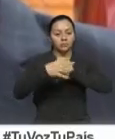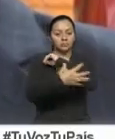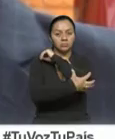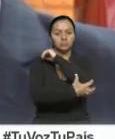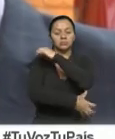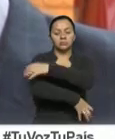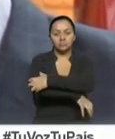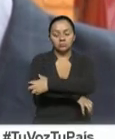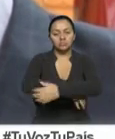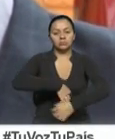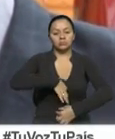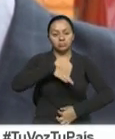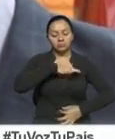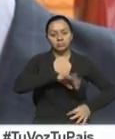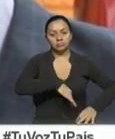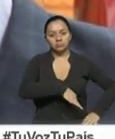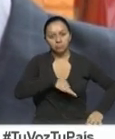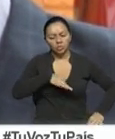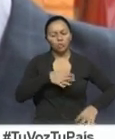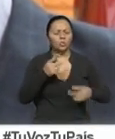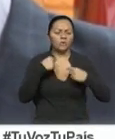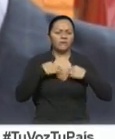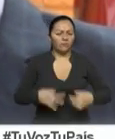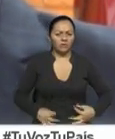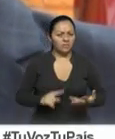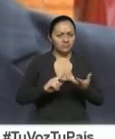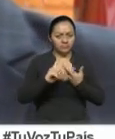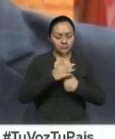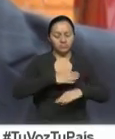los kimonos para poder tener las diferentes competencias,